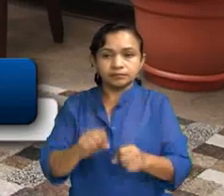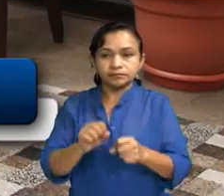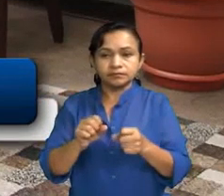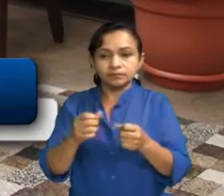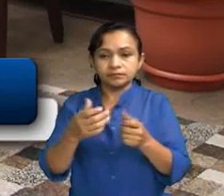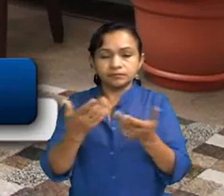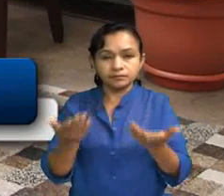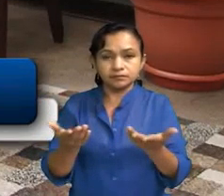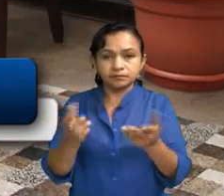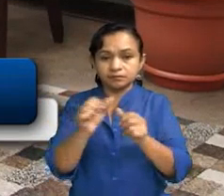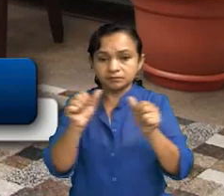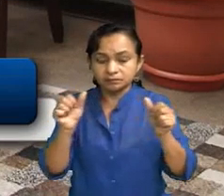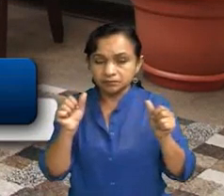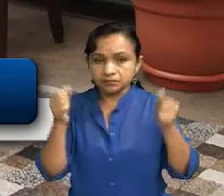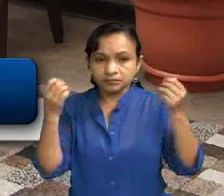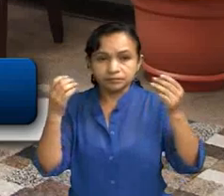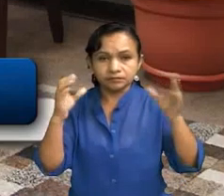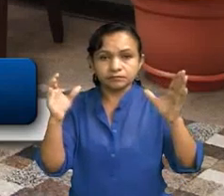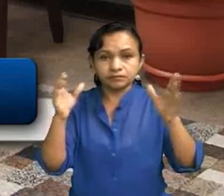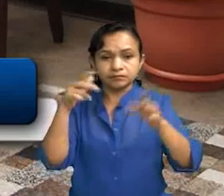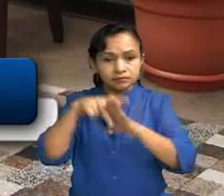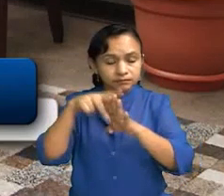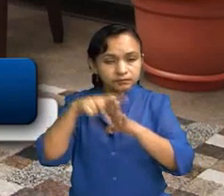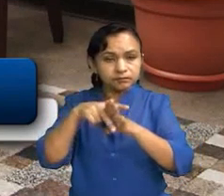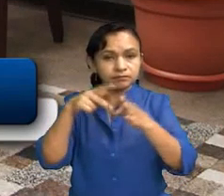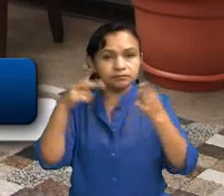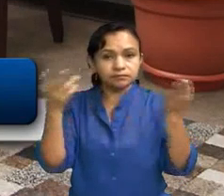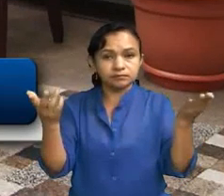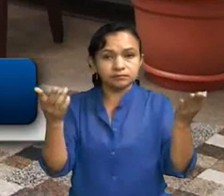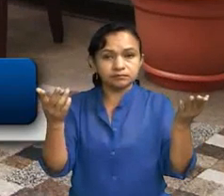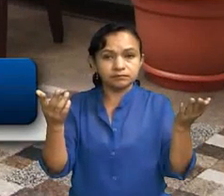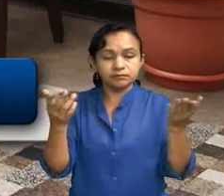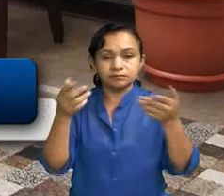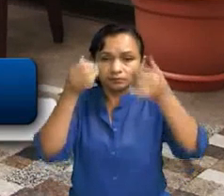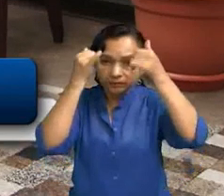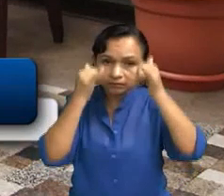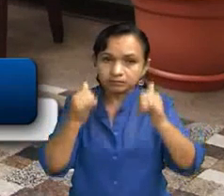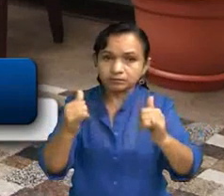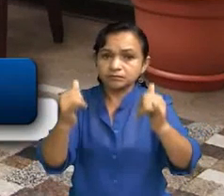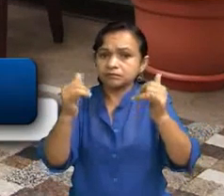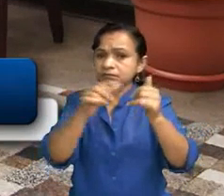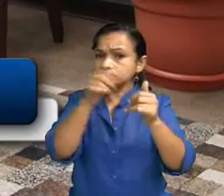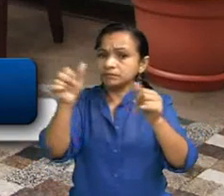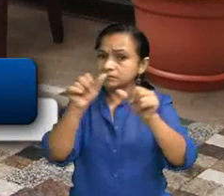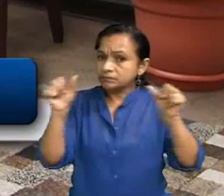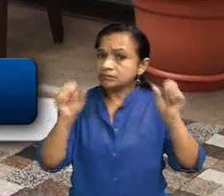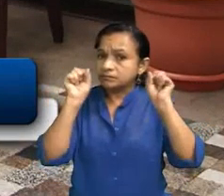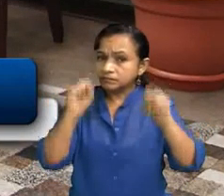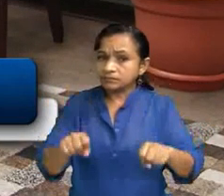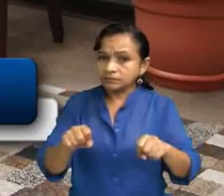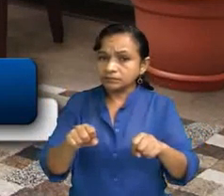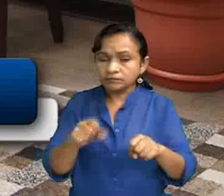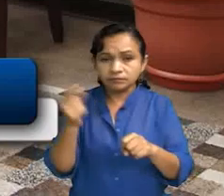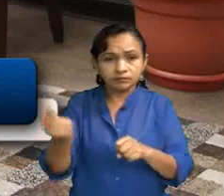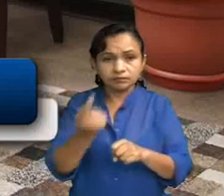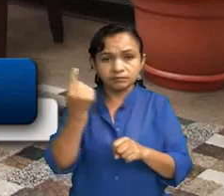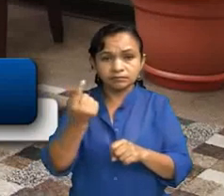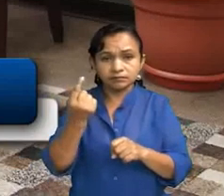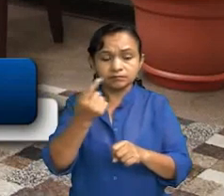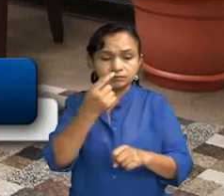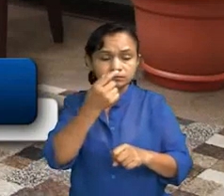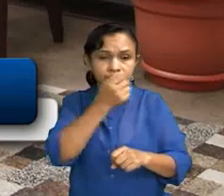heces de los animales como el caballo, por ejemplo, la vaca, otro tipo de animal, o solo exclusivamente las